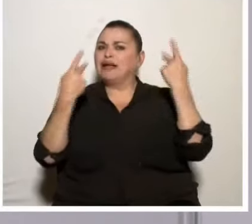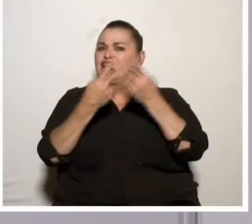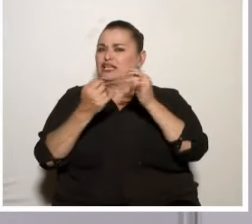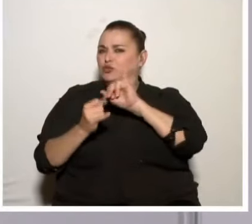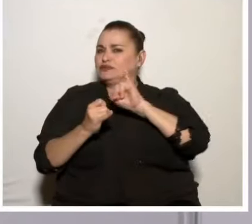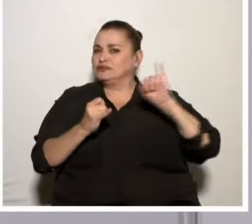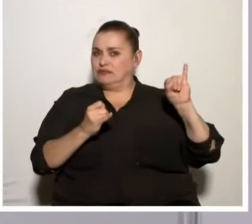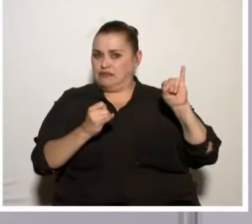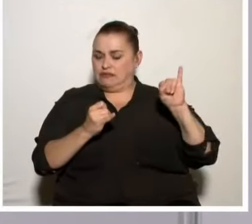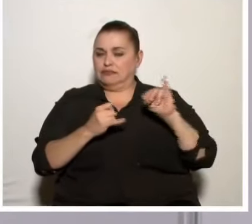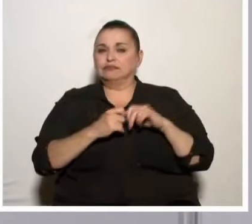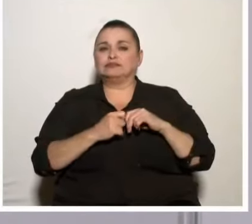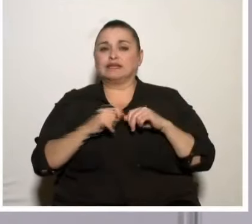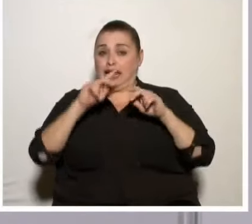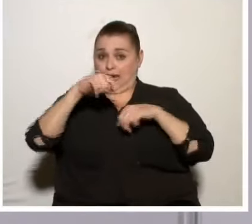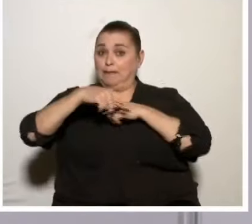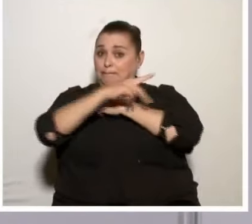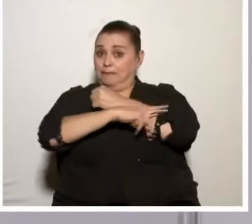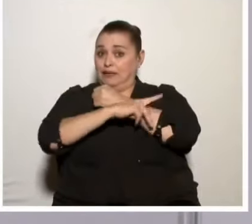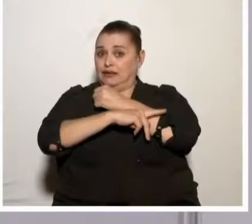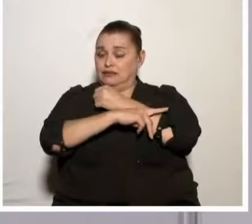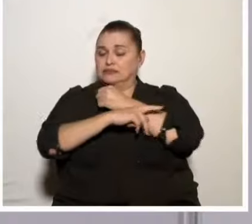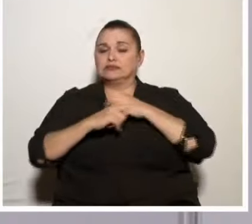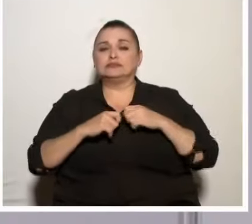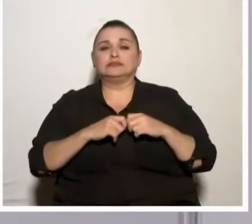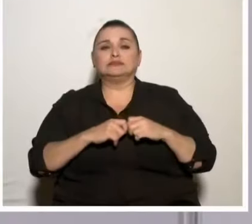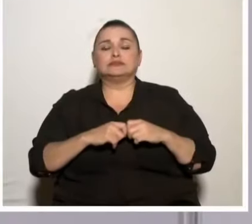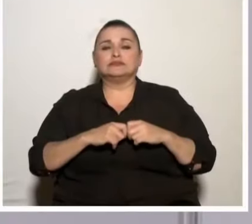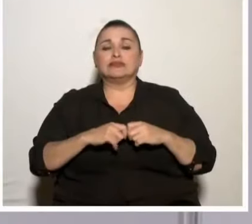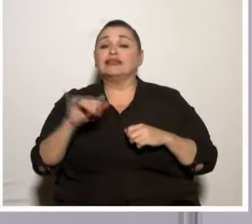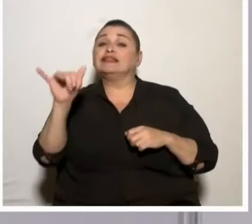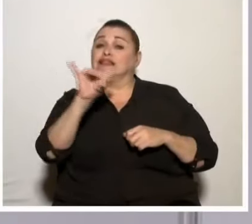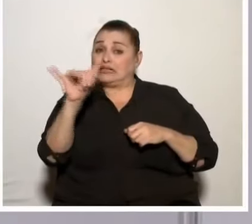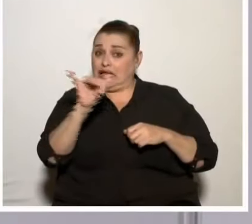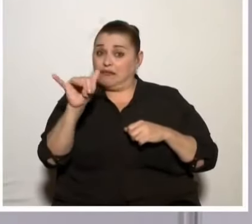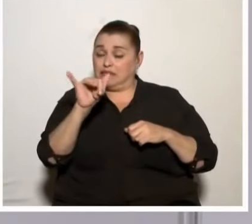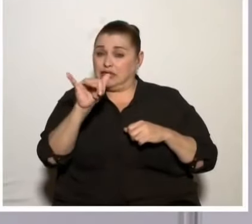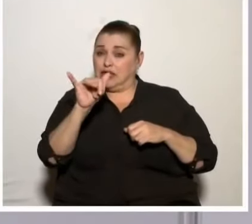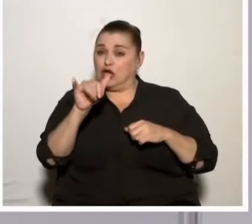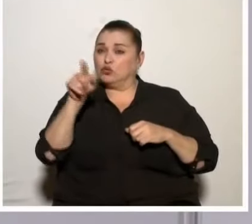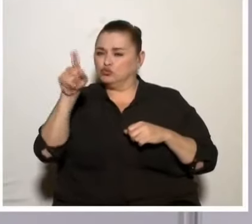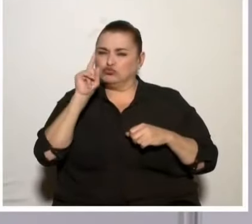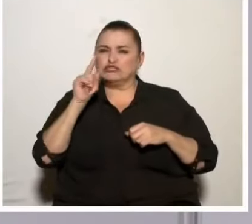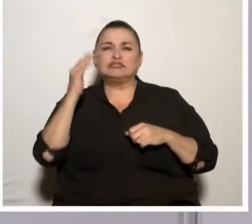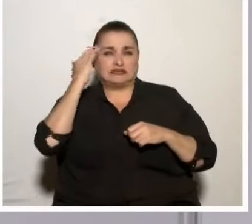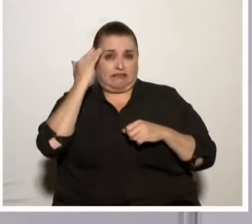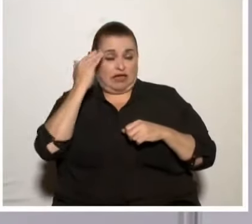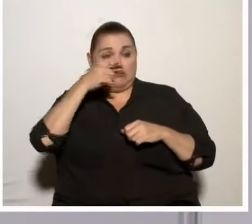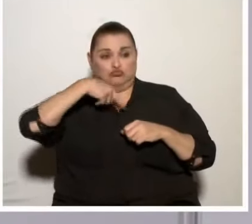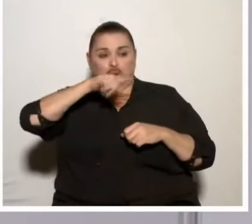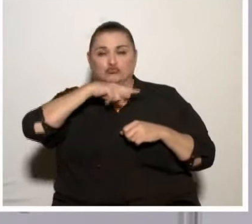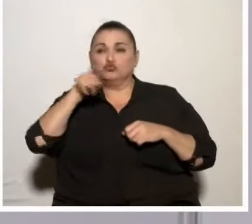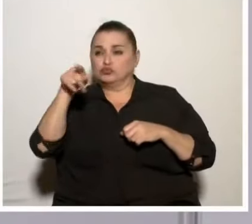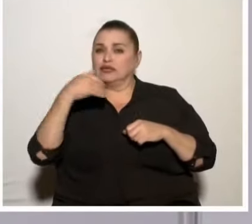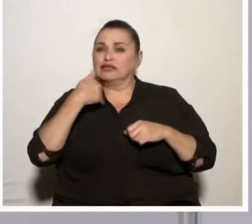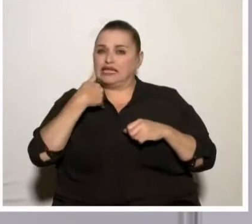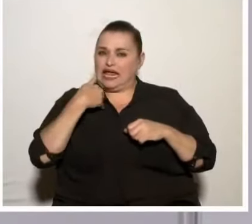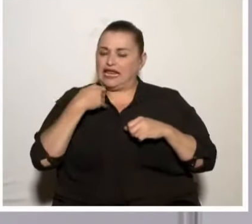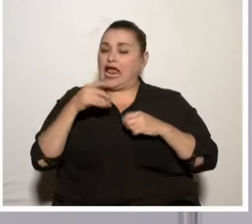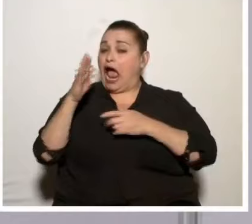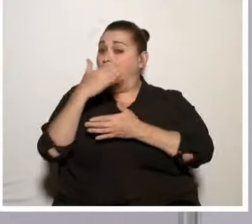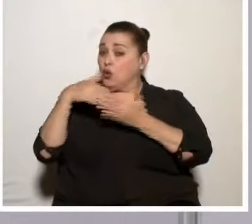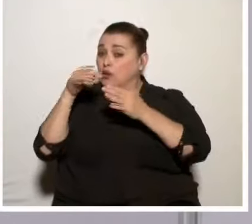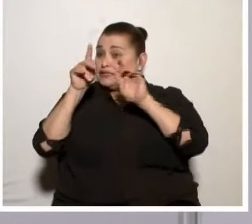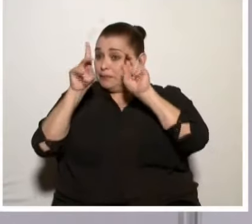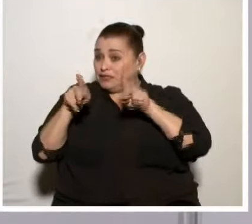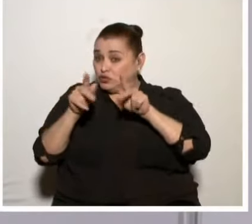izquierda en el país. Y también conocemos de que usted tiene, o algunos de sus seguidores